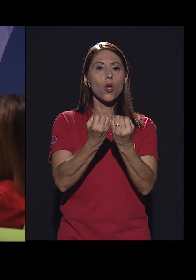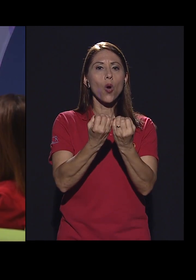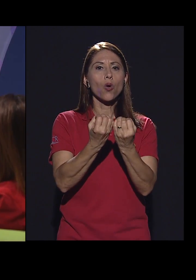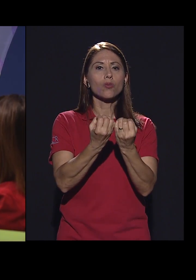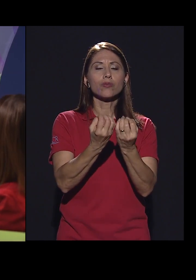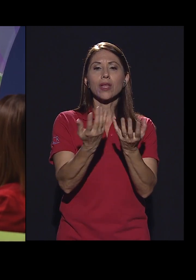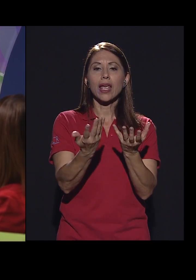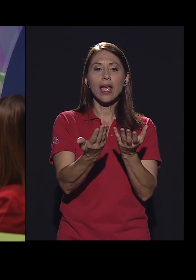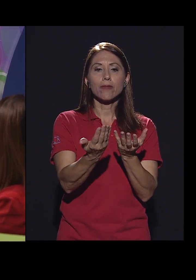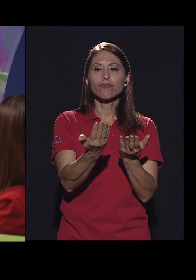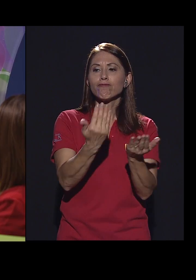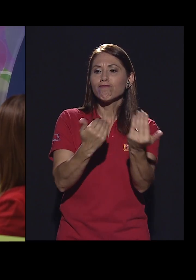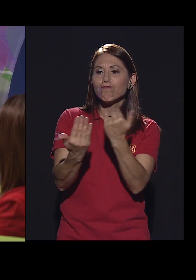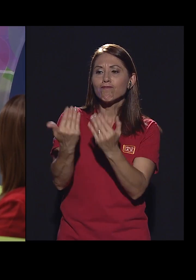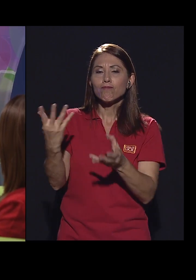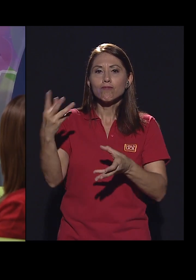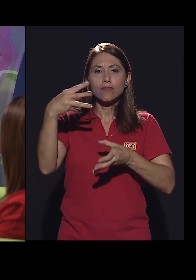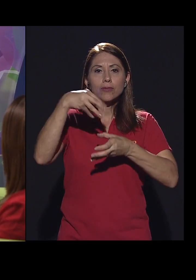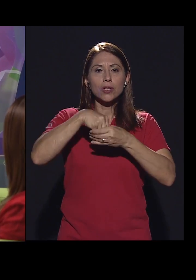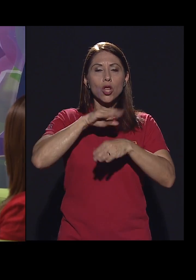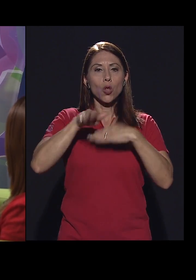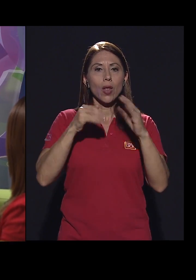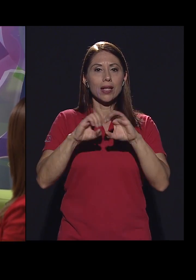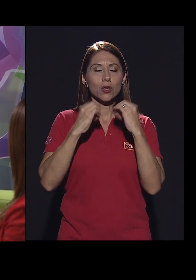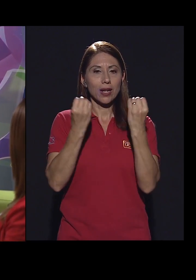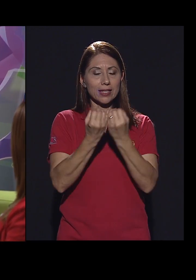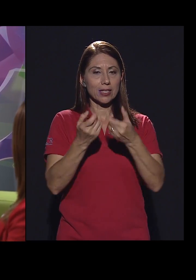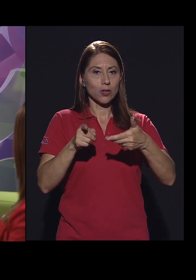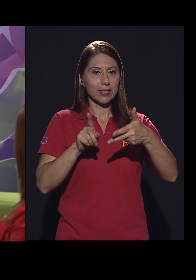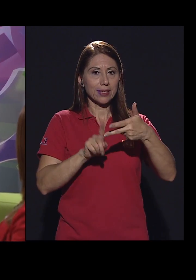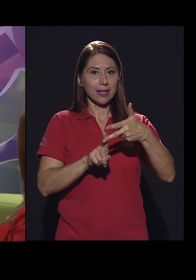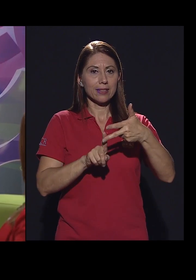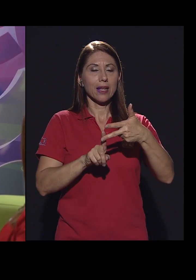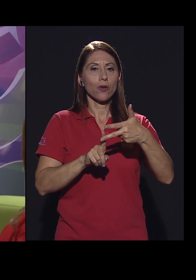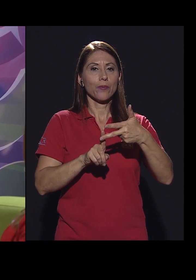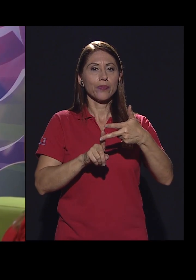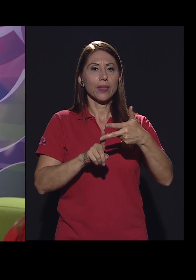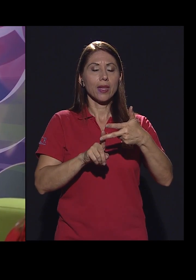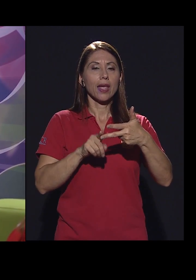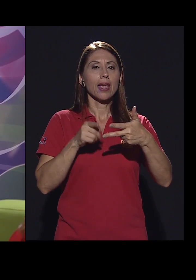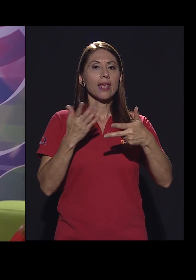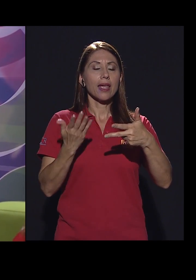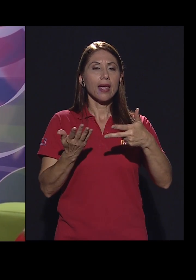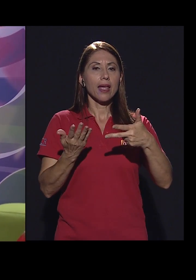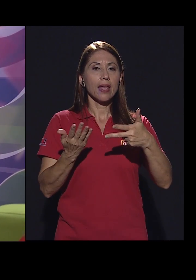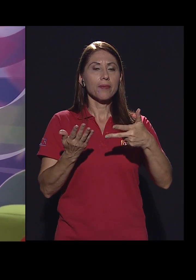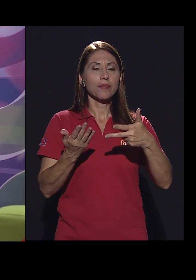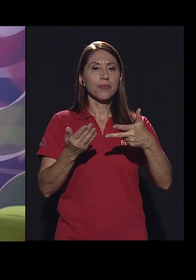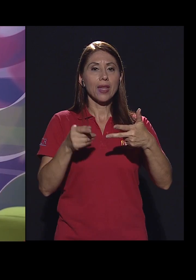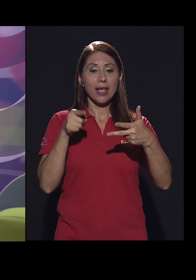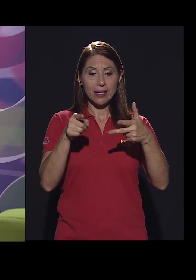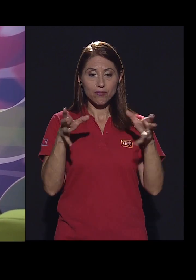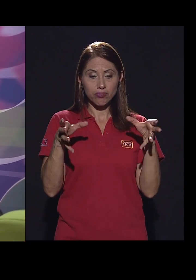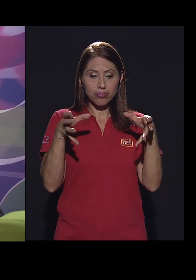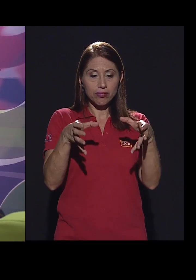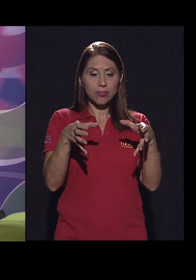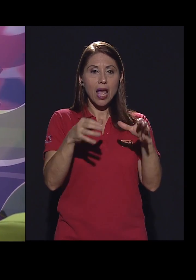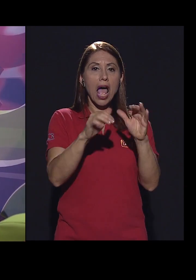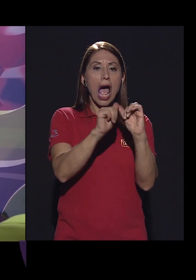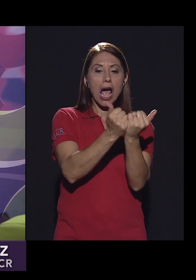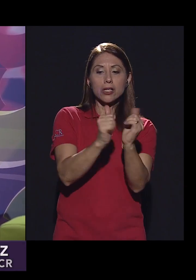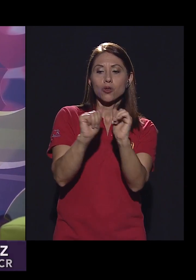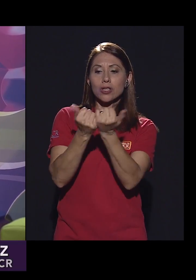incluyente de todos los sectores, de todas las organizaciones. Y tercero, diría yo, que es que esté constituido